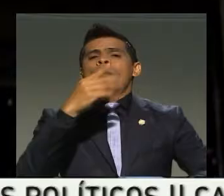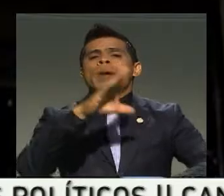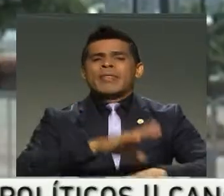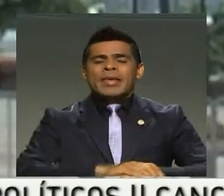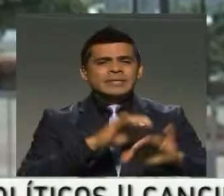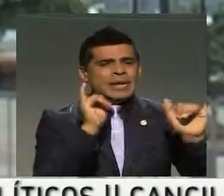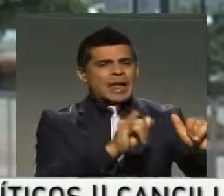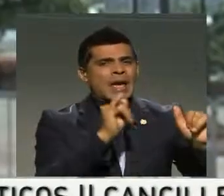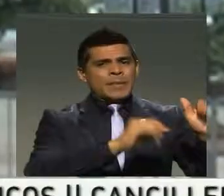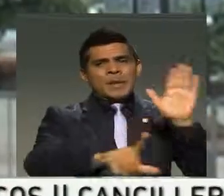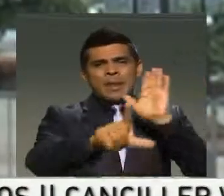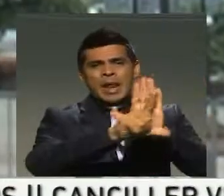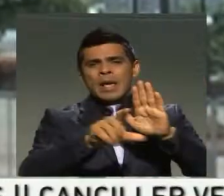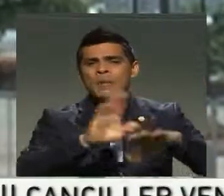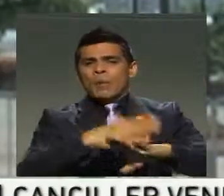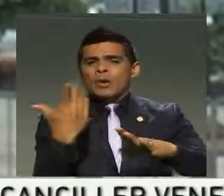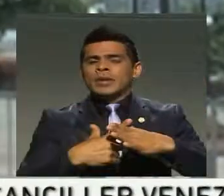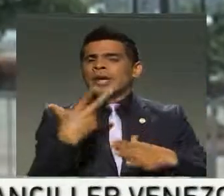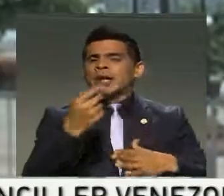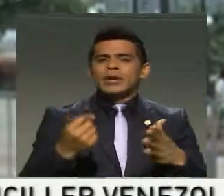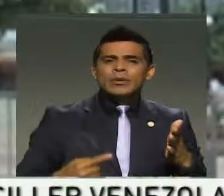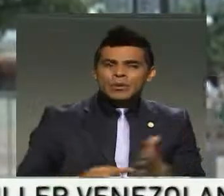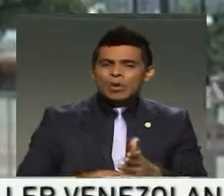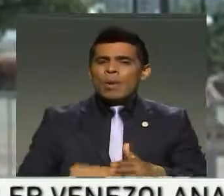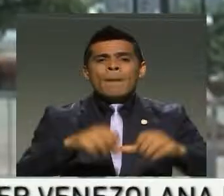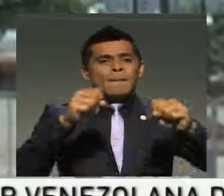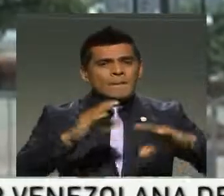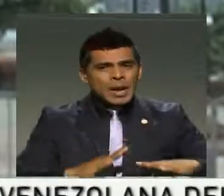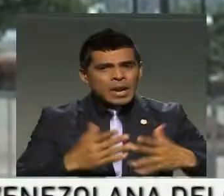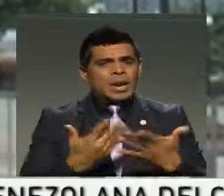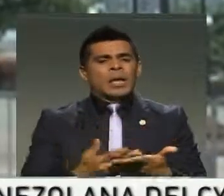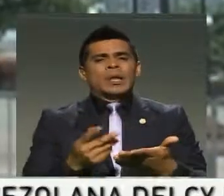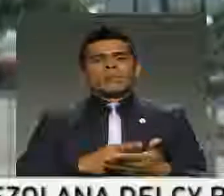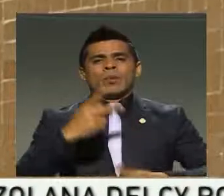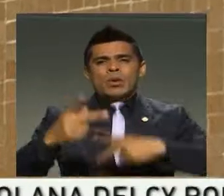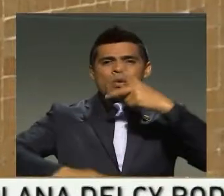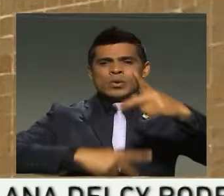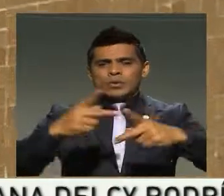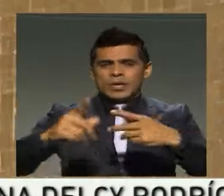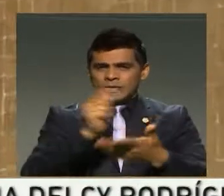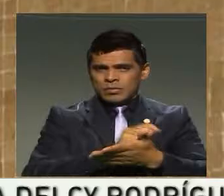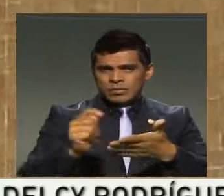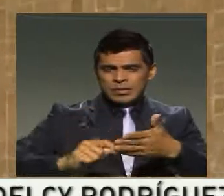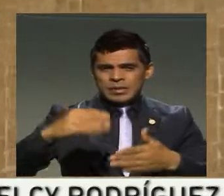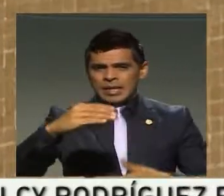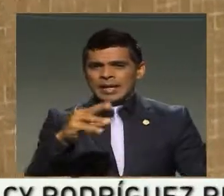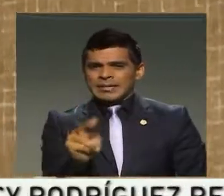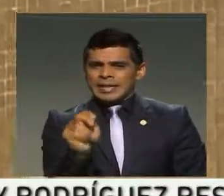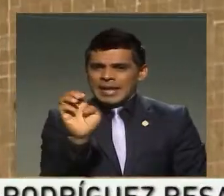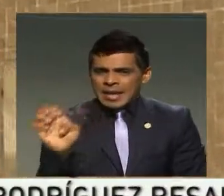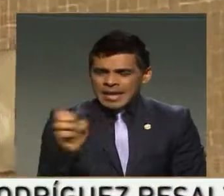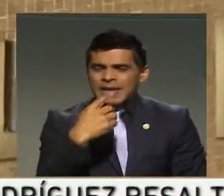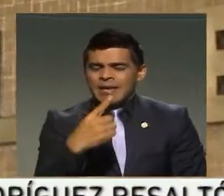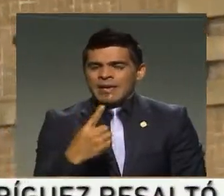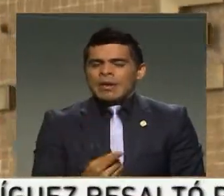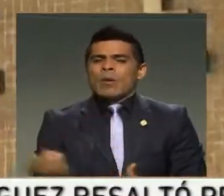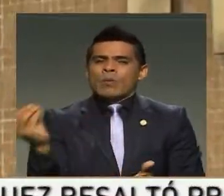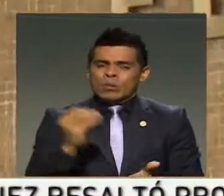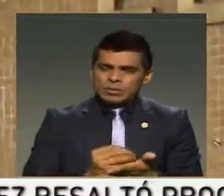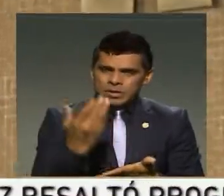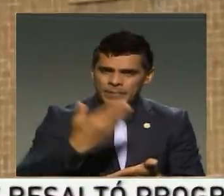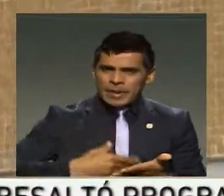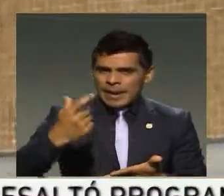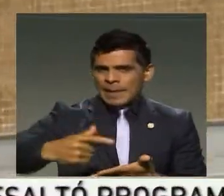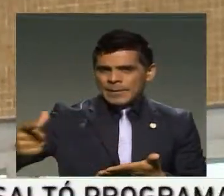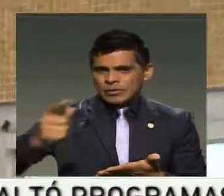de su propia ley tras no suspender el proceso que ha llamado el Consejo Nacional Electoral para la renovación de los